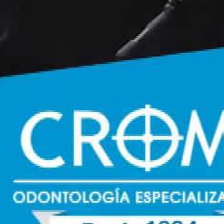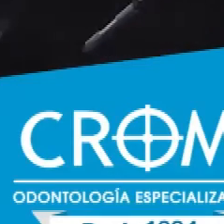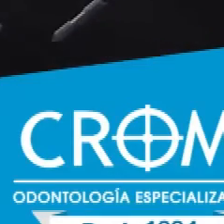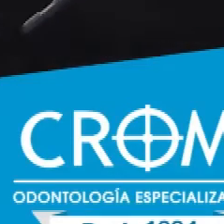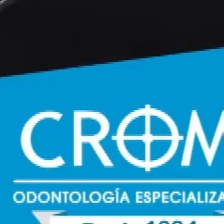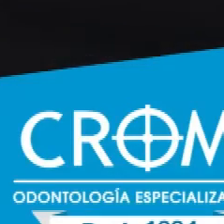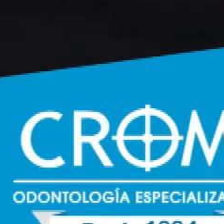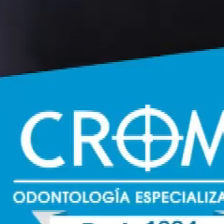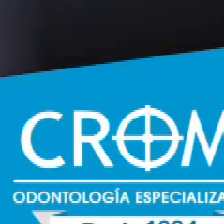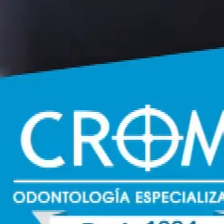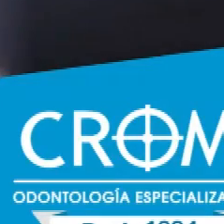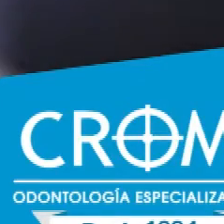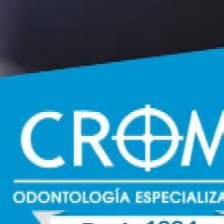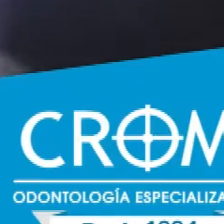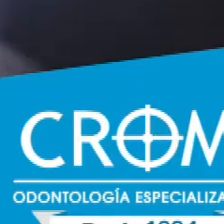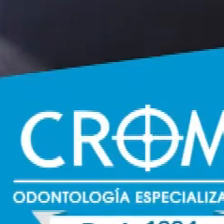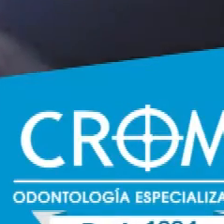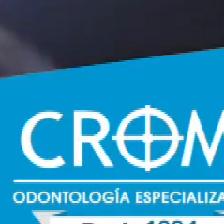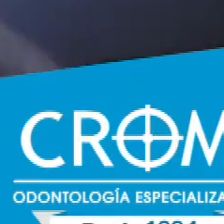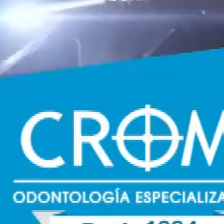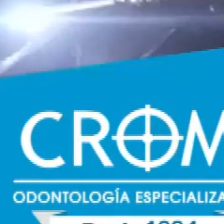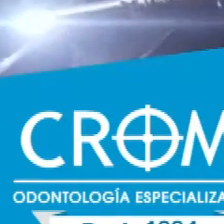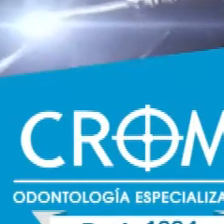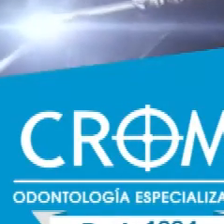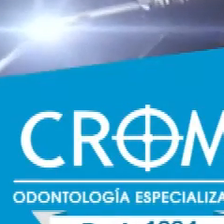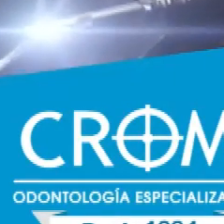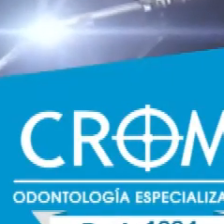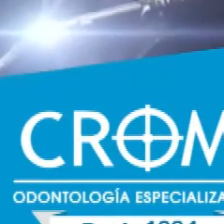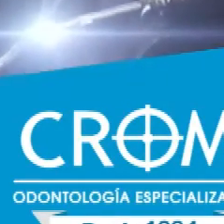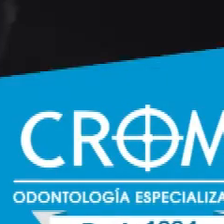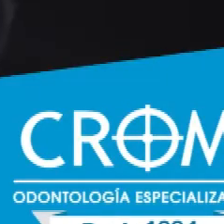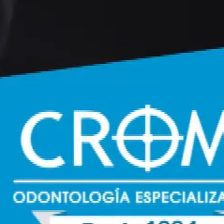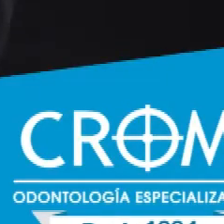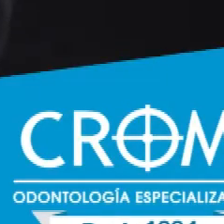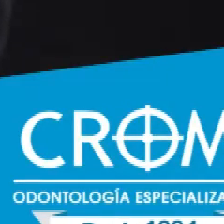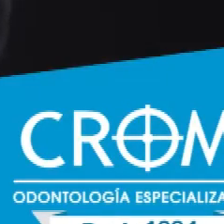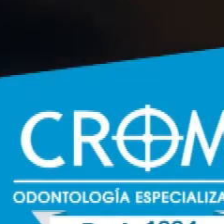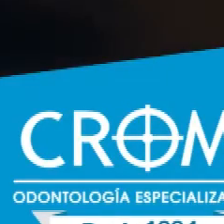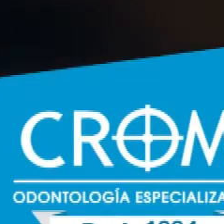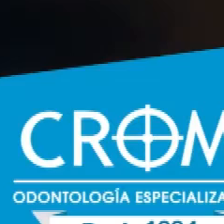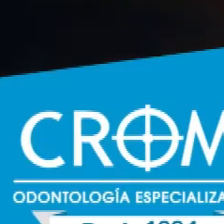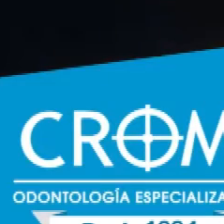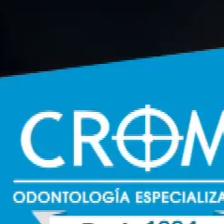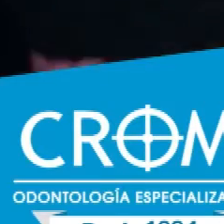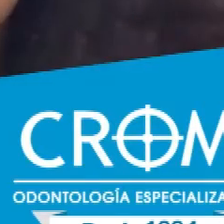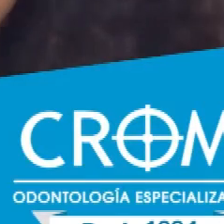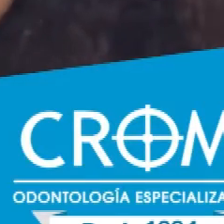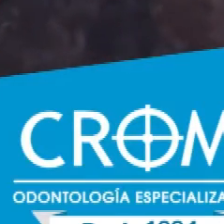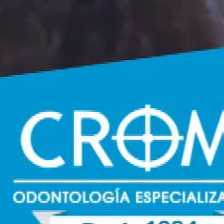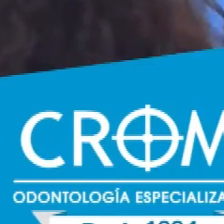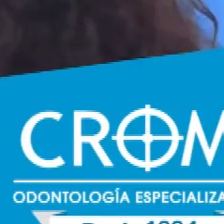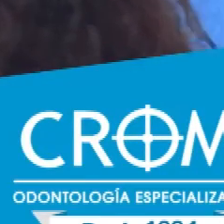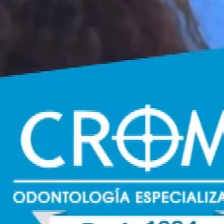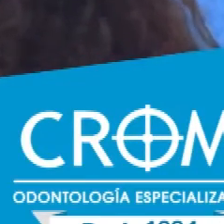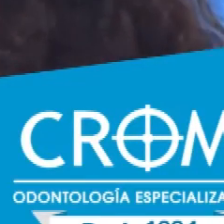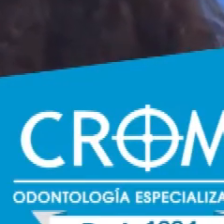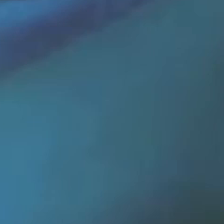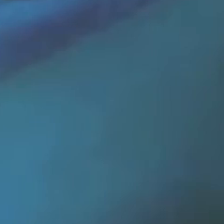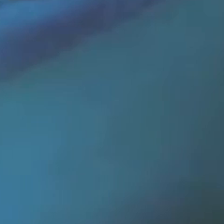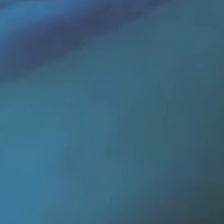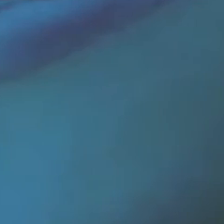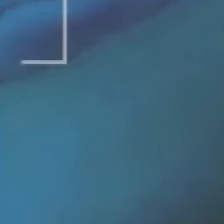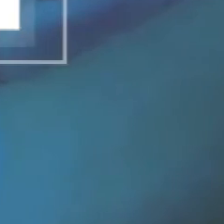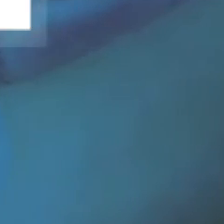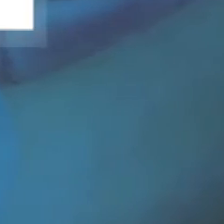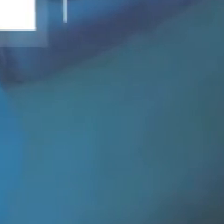Invisalign, ortodoncia invisible, resultados muy visibles, únicos certificados en Santander. Luce tu sonrisa, no tus brackets. Chrome,